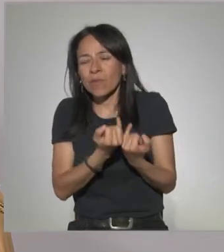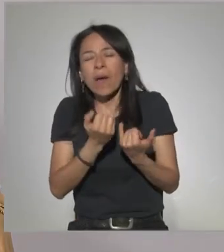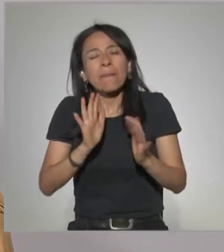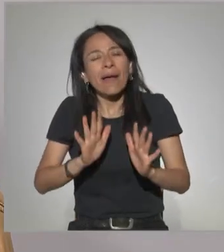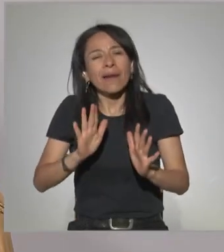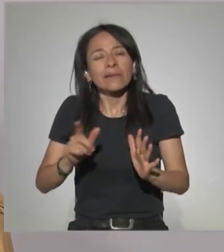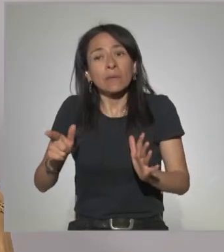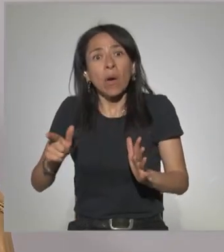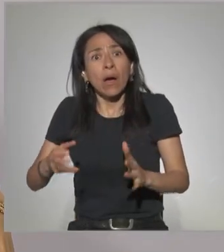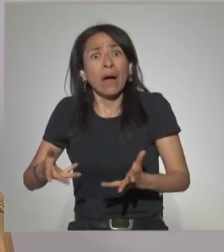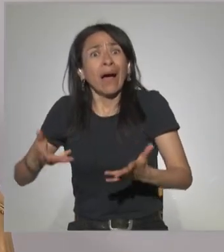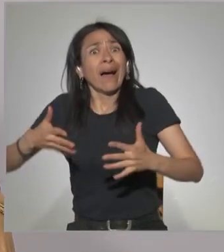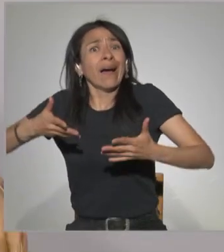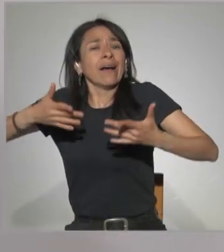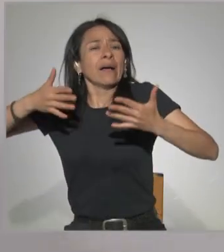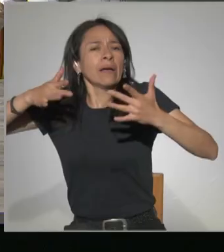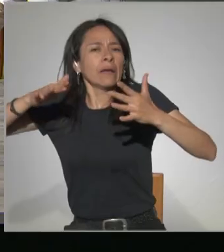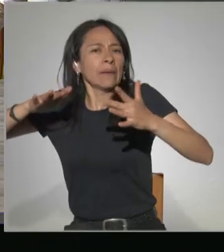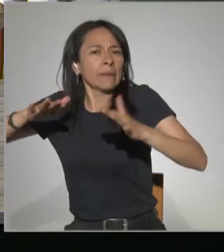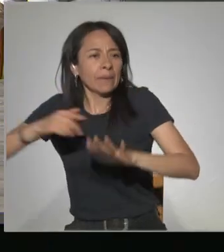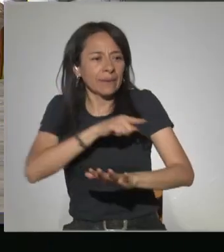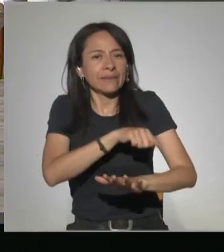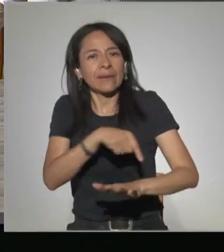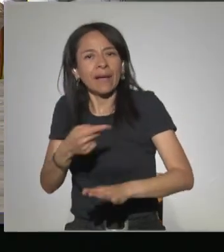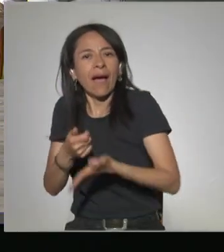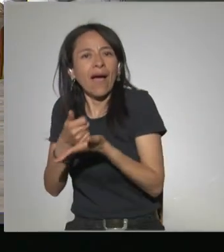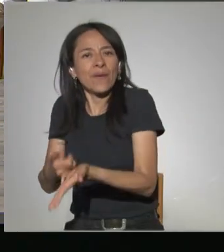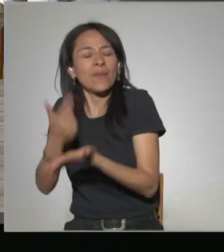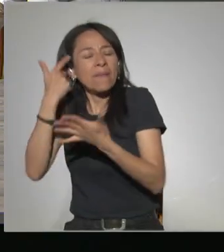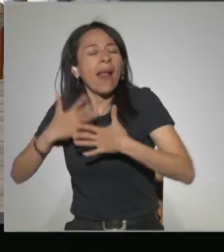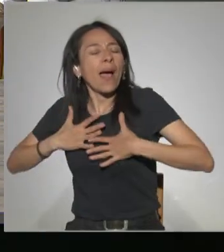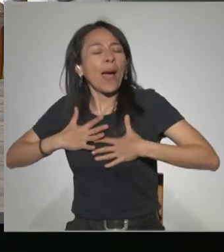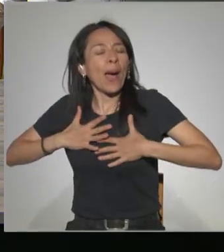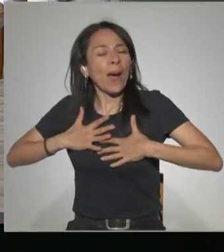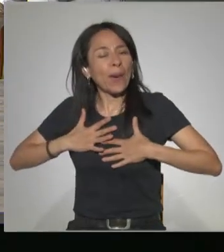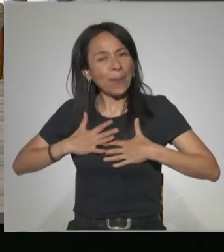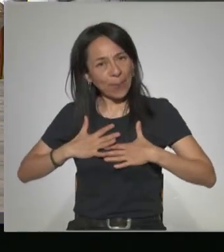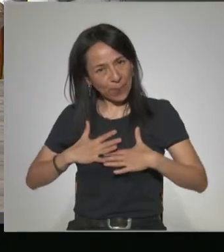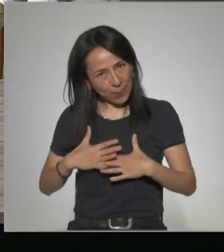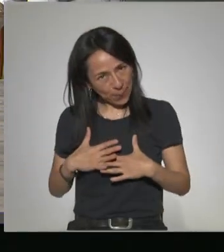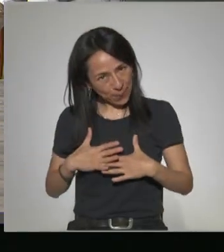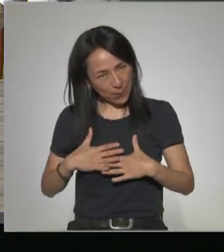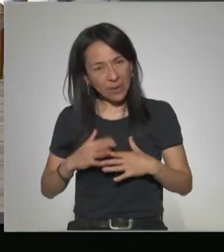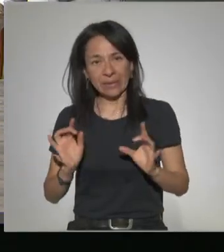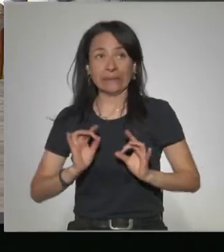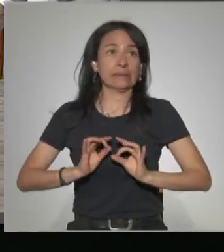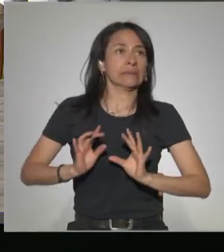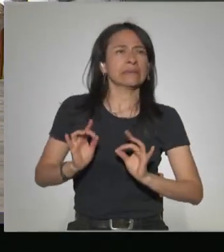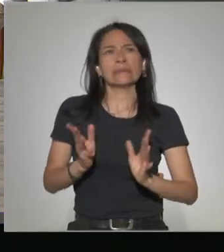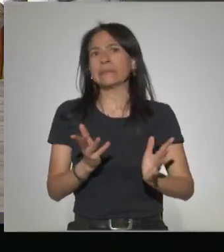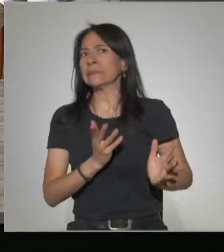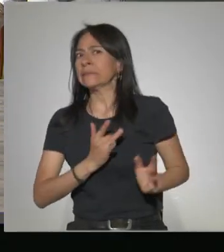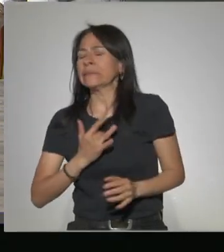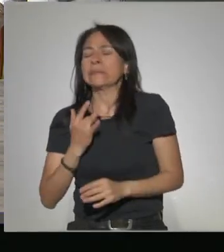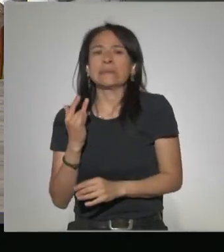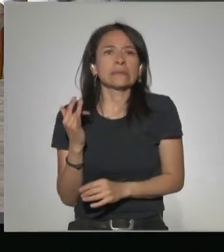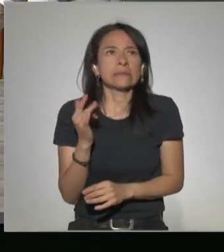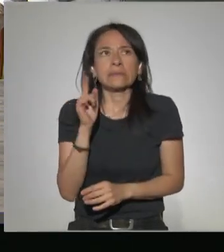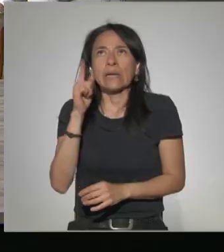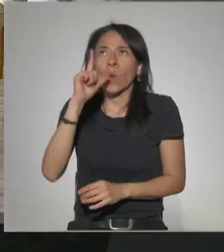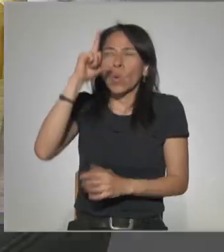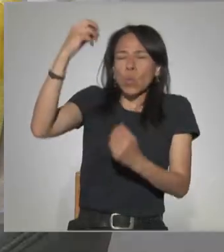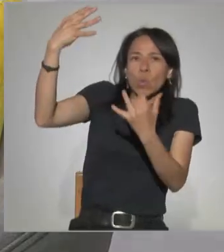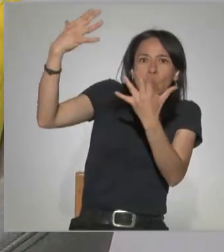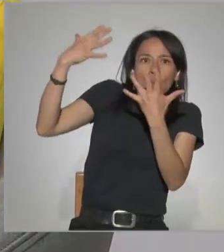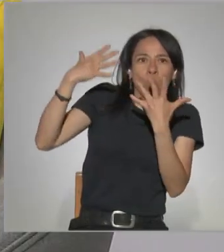sentir, exacto. Entonces es muy sensible a la luz y a lo que interpretemos. Justo relacionado a este